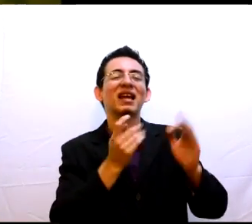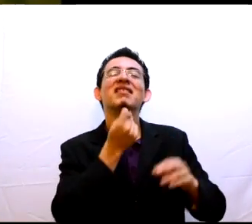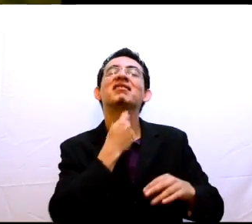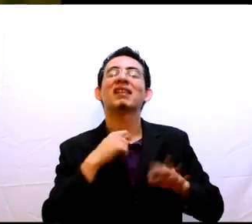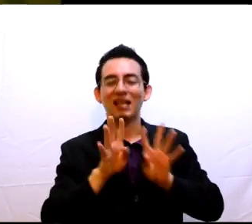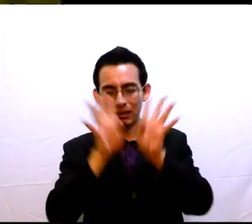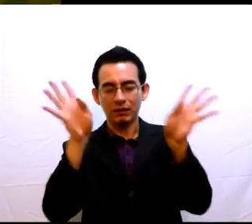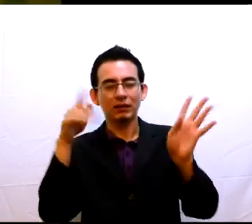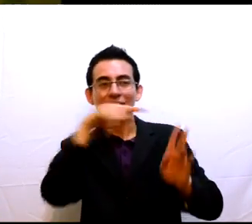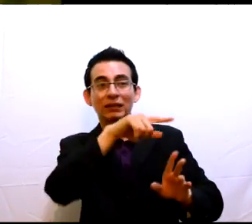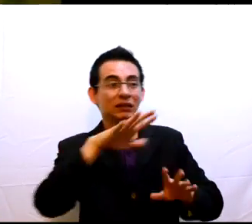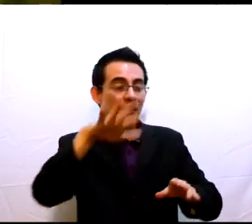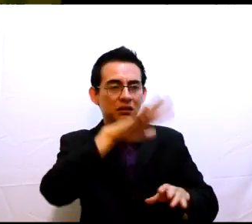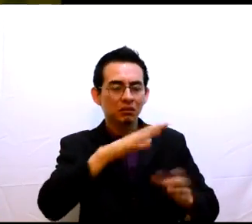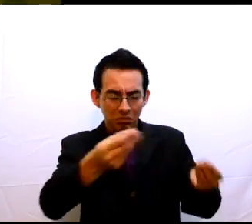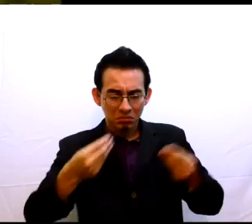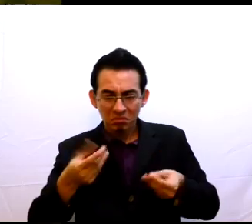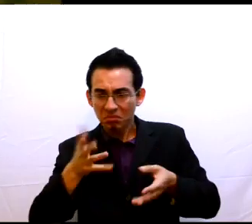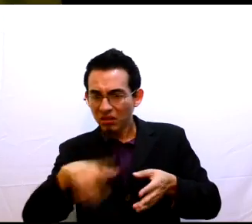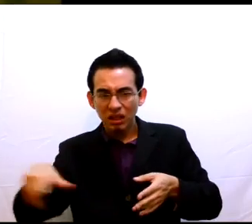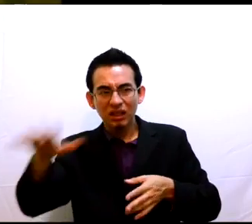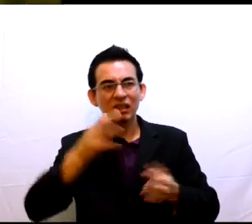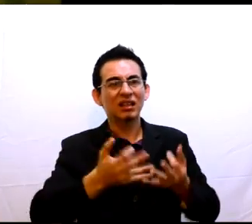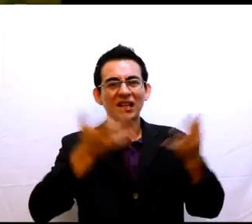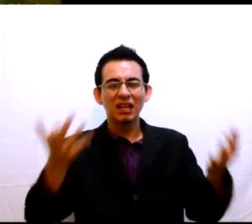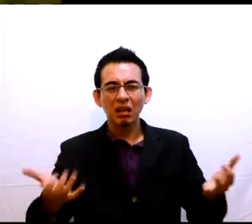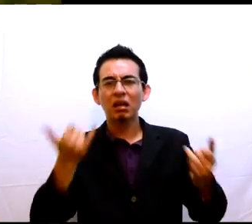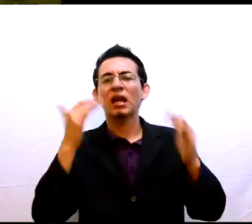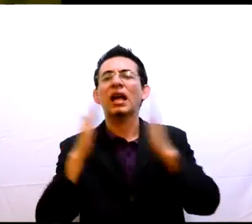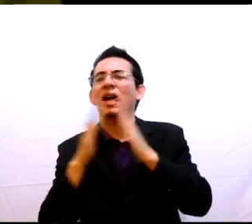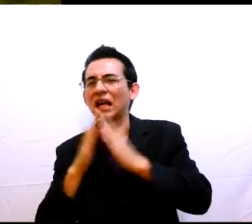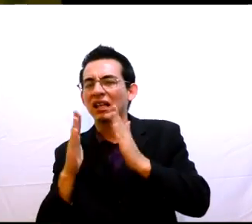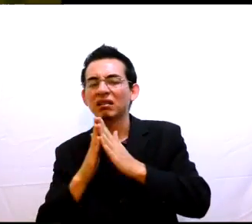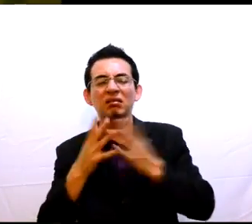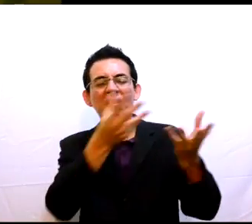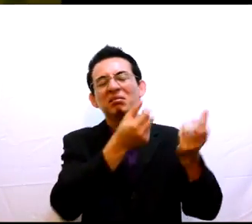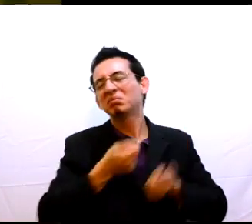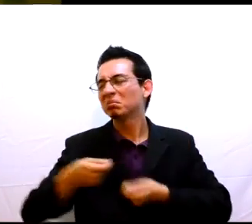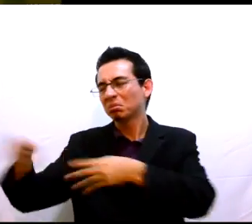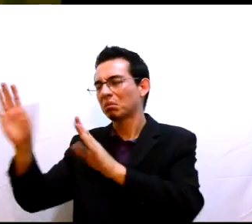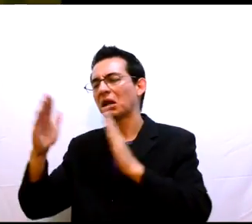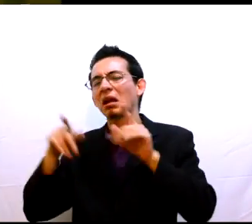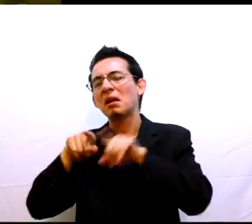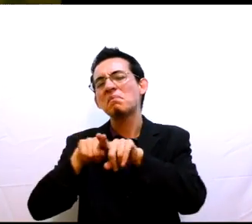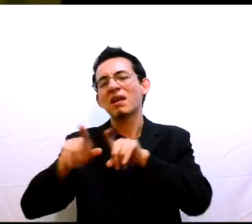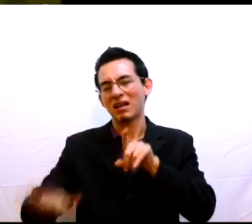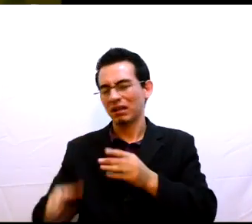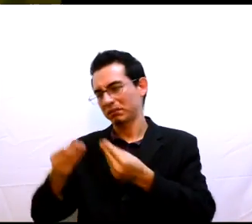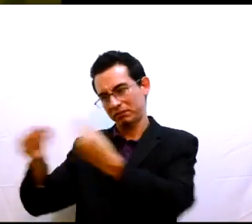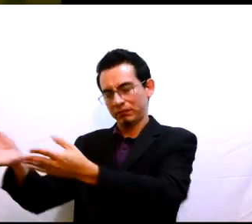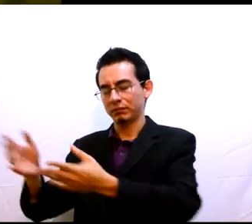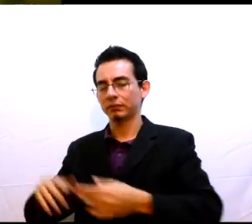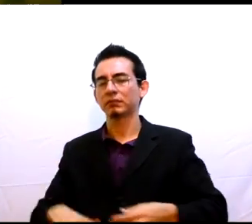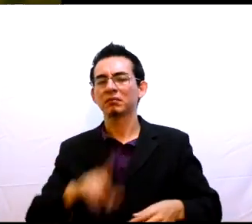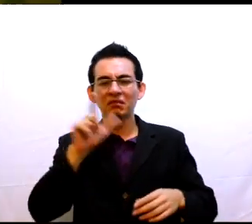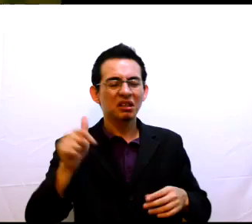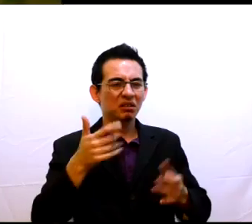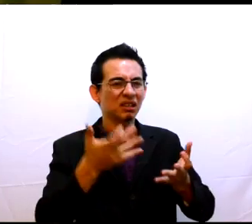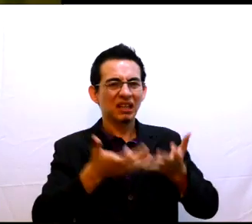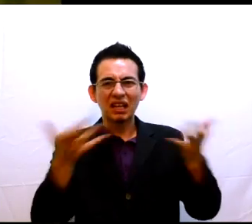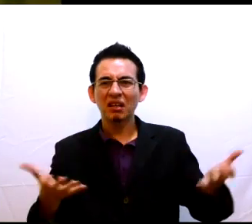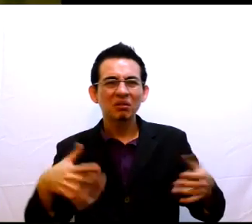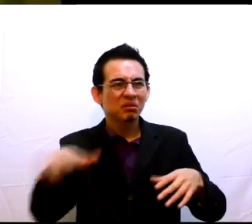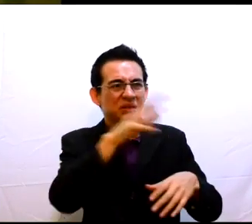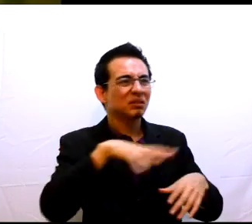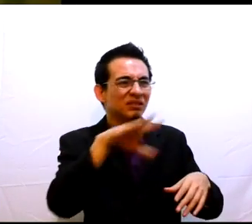éste también una casa pero bueno esa se la dio una de mis hermanas y ese terreno yo dije yo para qué